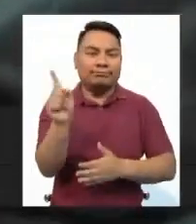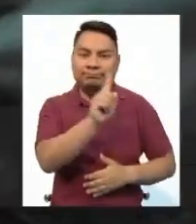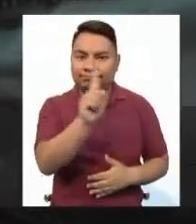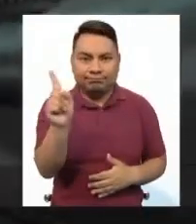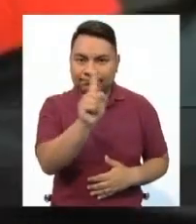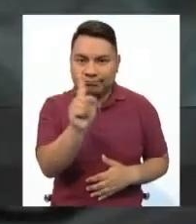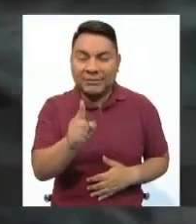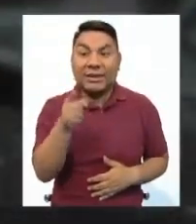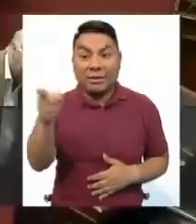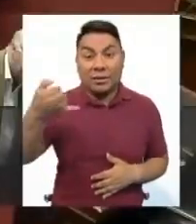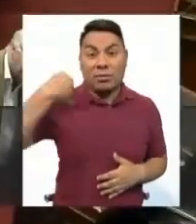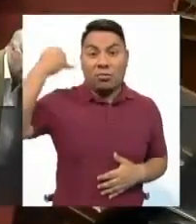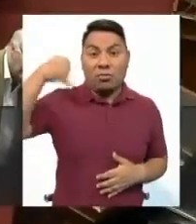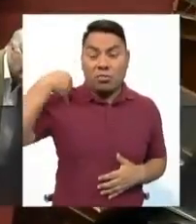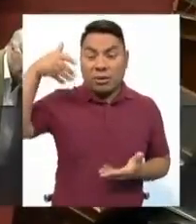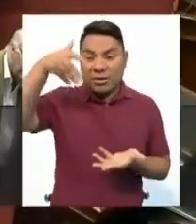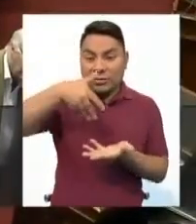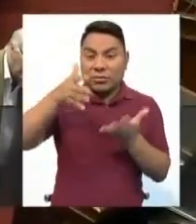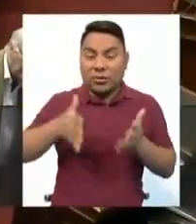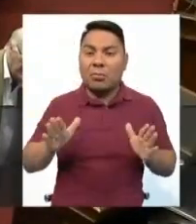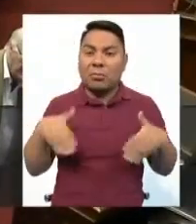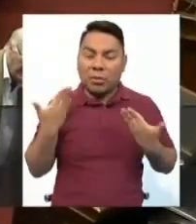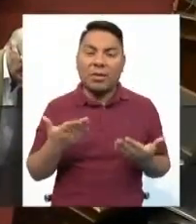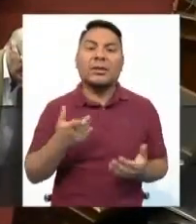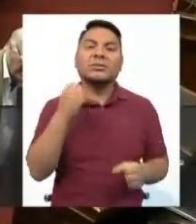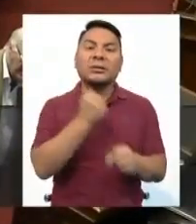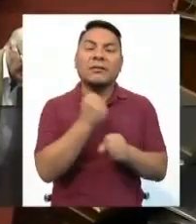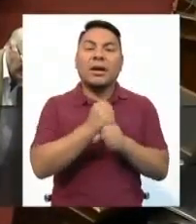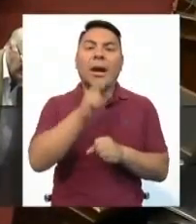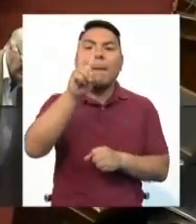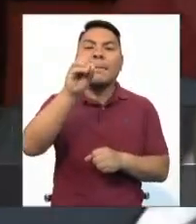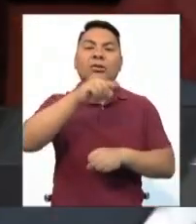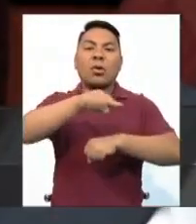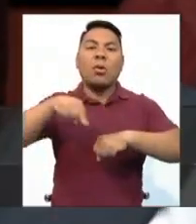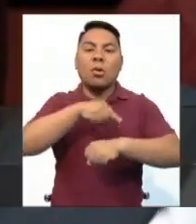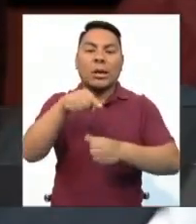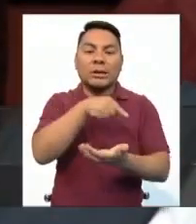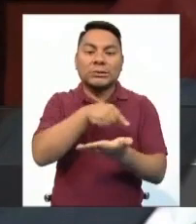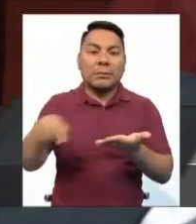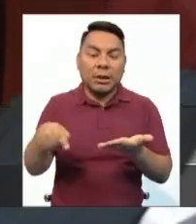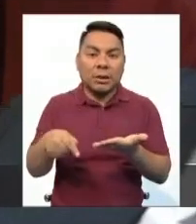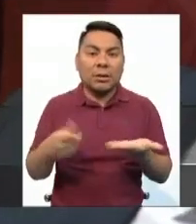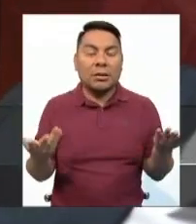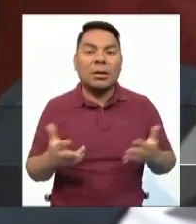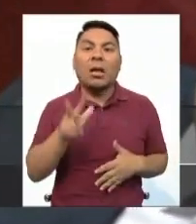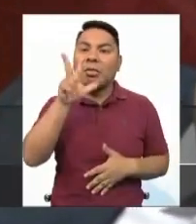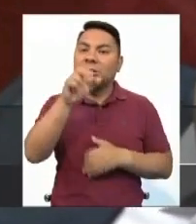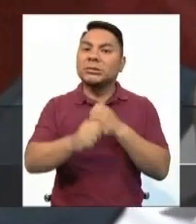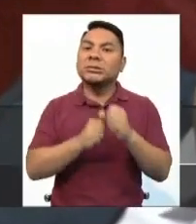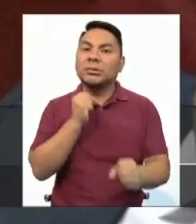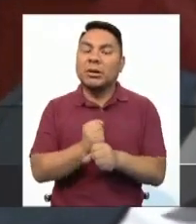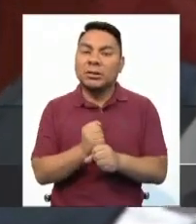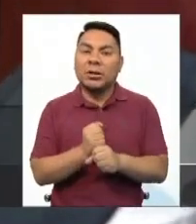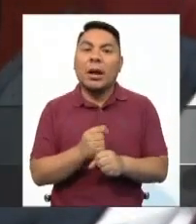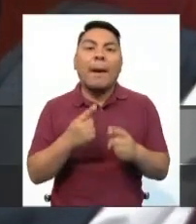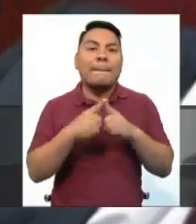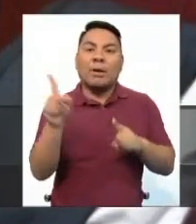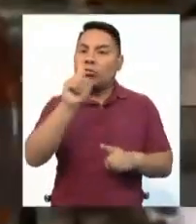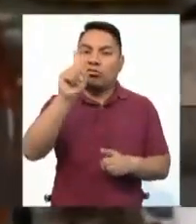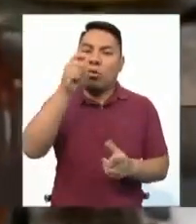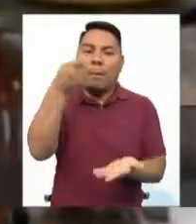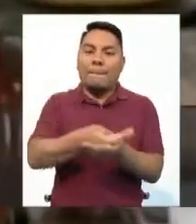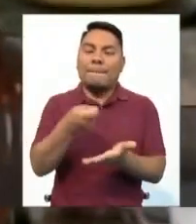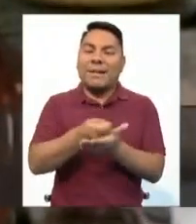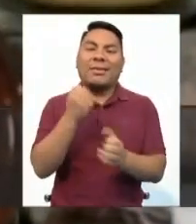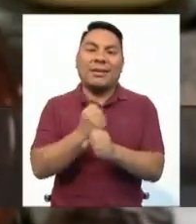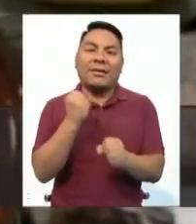señala que los jóvenes estudiantes puedan trabajar 20 horas a la semana para empresas hasta por 3 años, sin obtener remuneración,